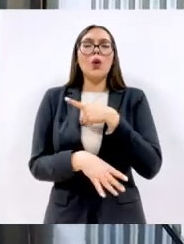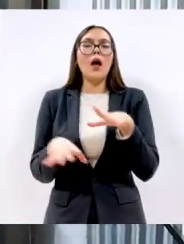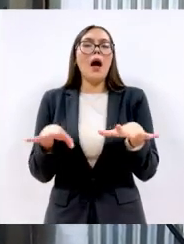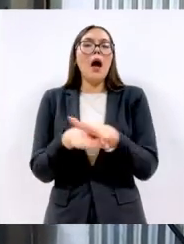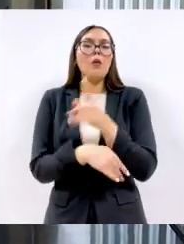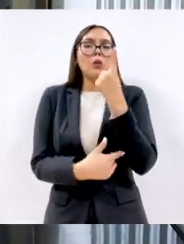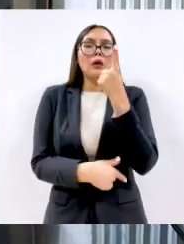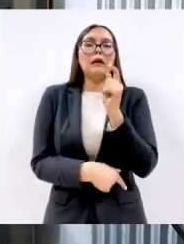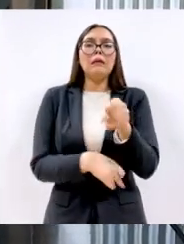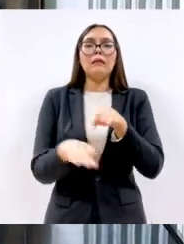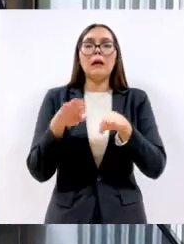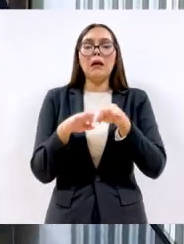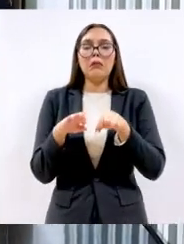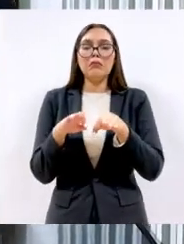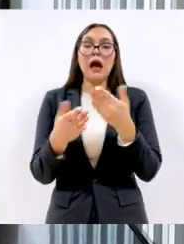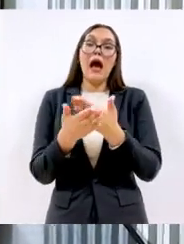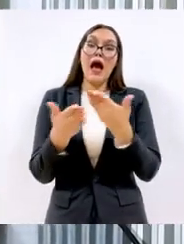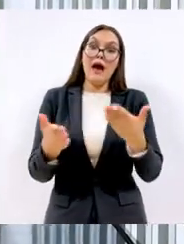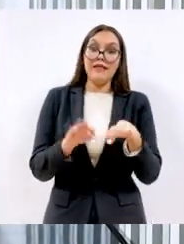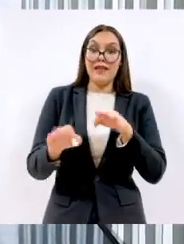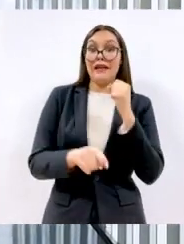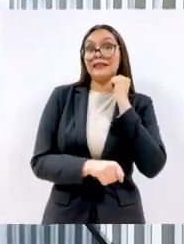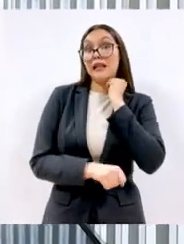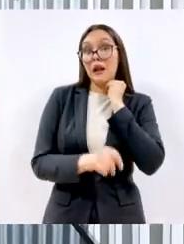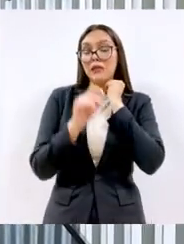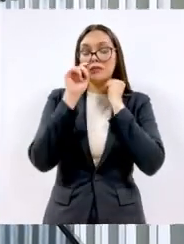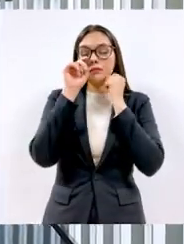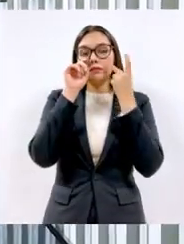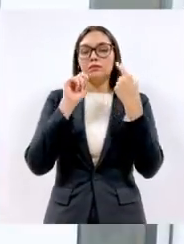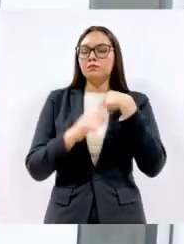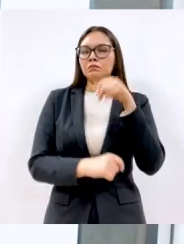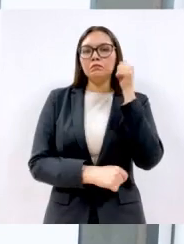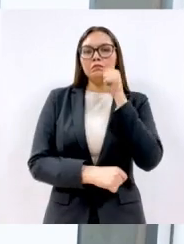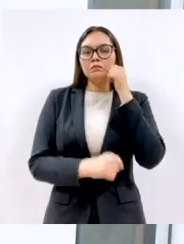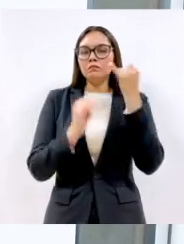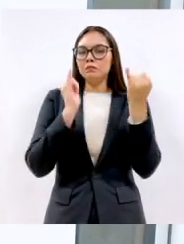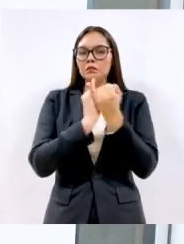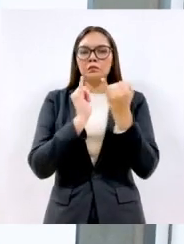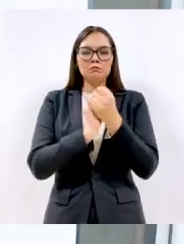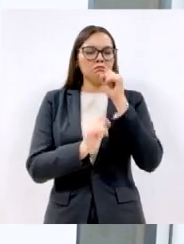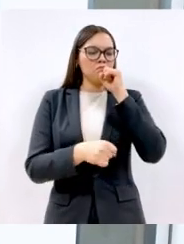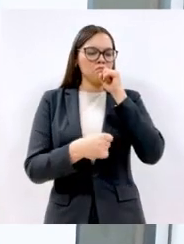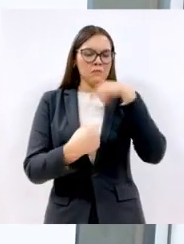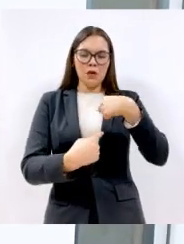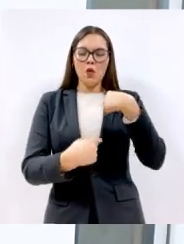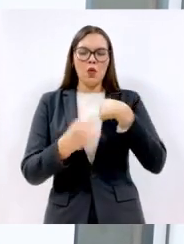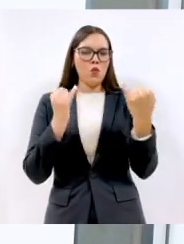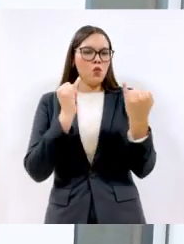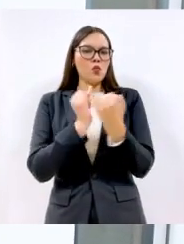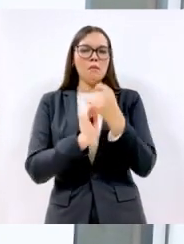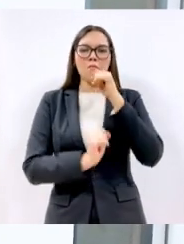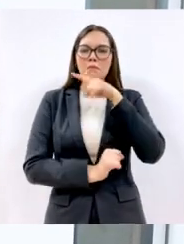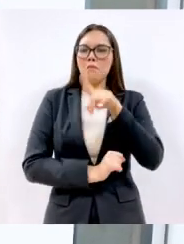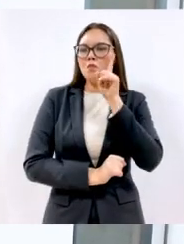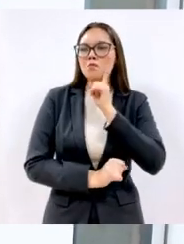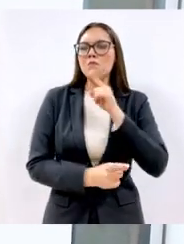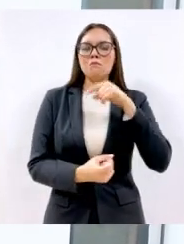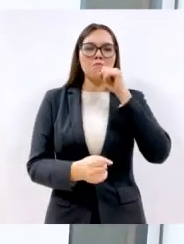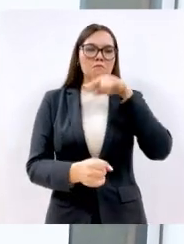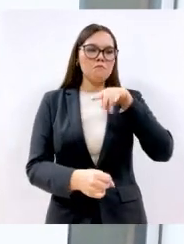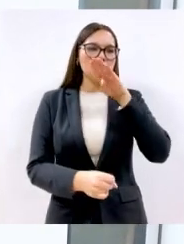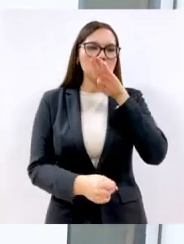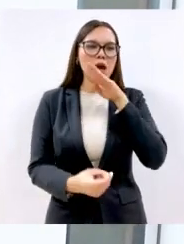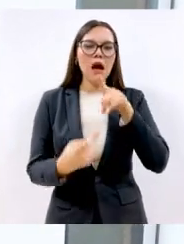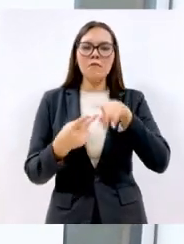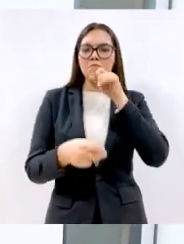cuenta que cambié de trabajo. Hoy trabajo en el Senado, pero sigo siendo la misma mujer, la misma madre,